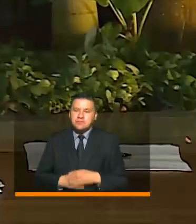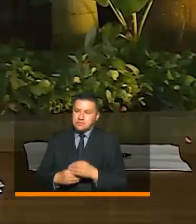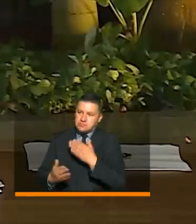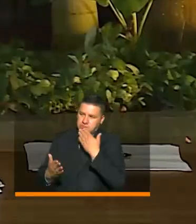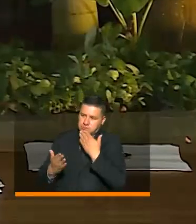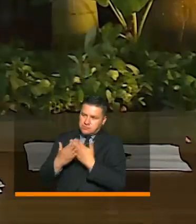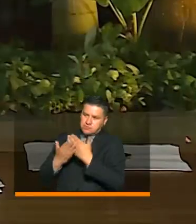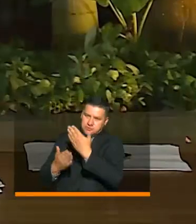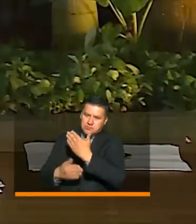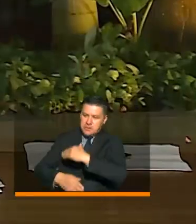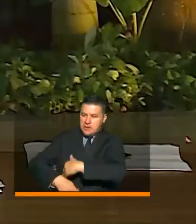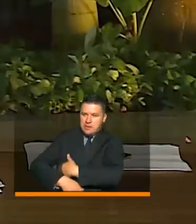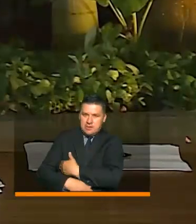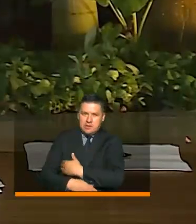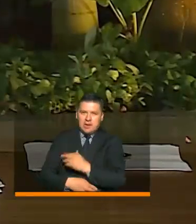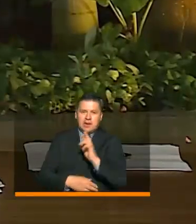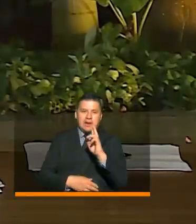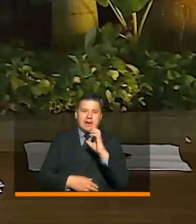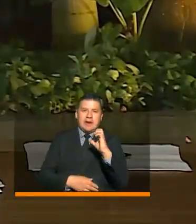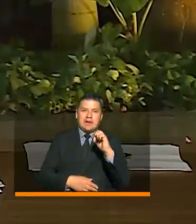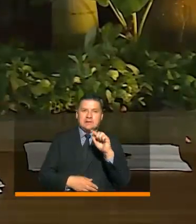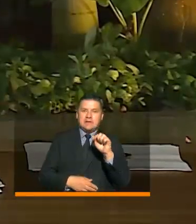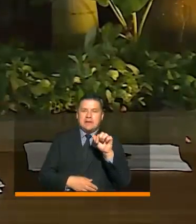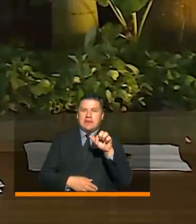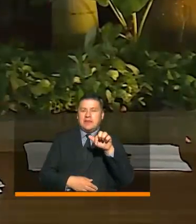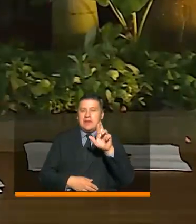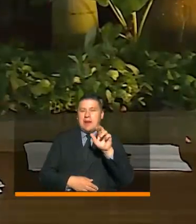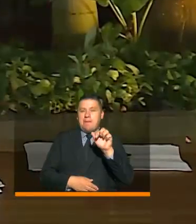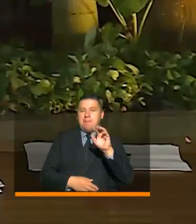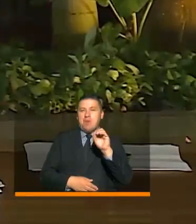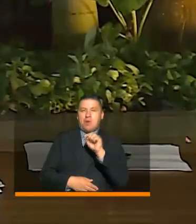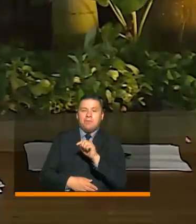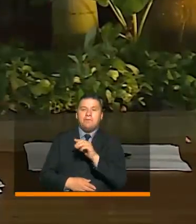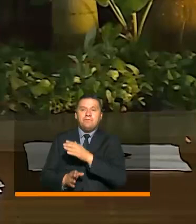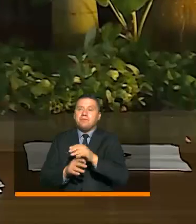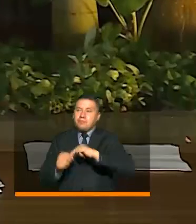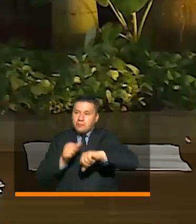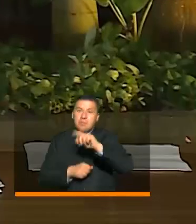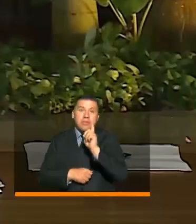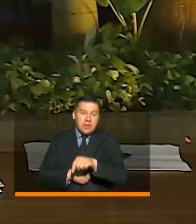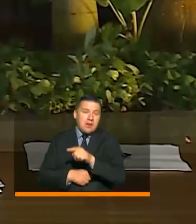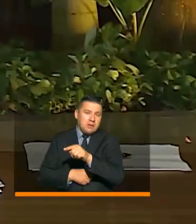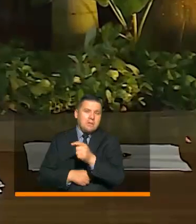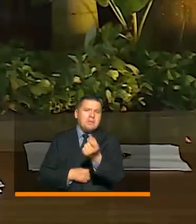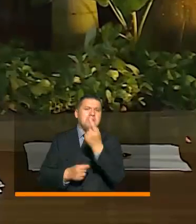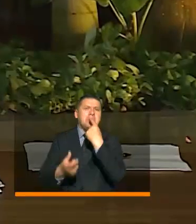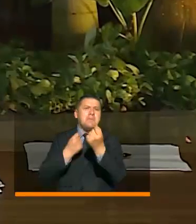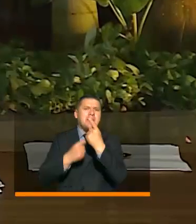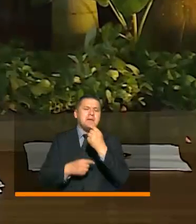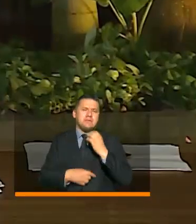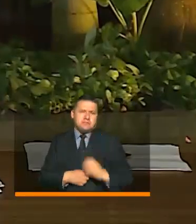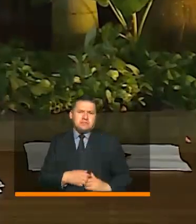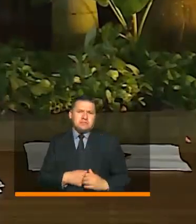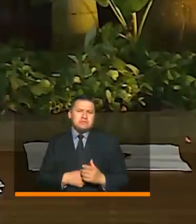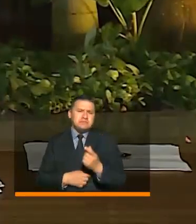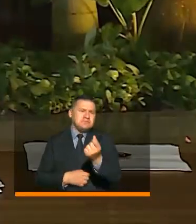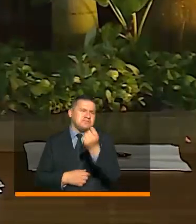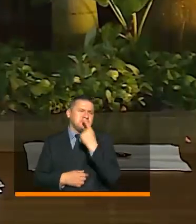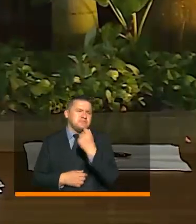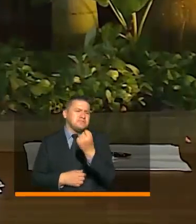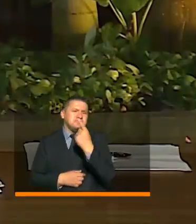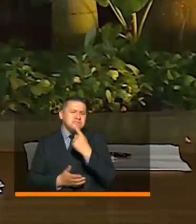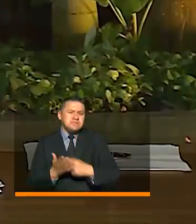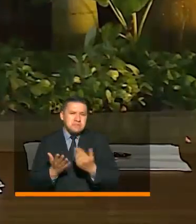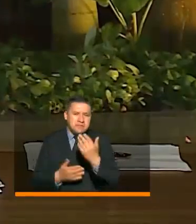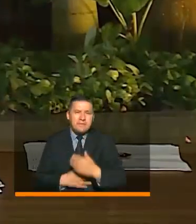Muchísimas gracias, ministro Restrepo. Y también sobre la reactivación segura, nos han llegado algunas preguntas ciudadanas. ¿Qué